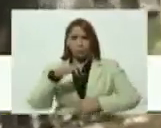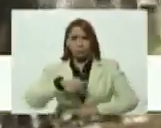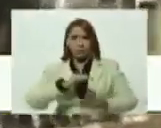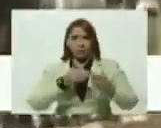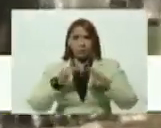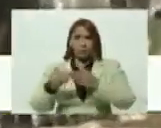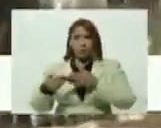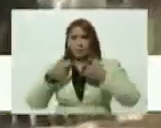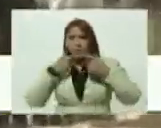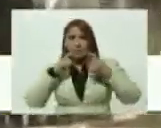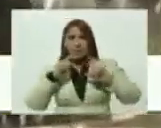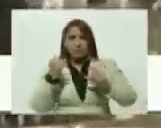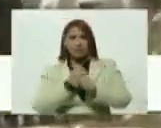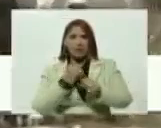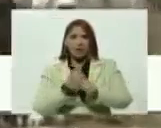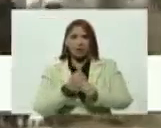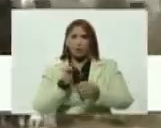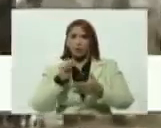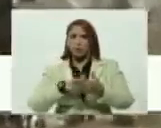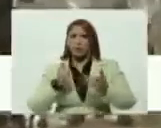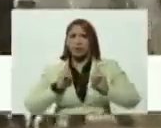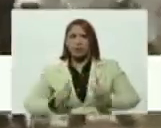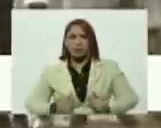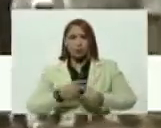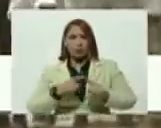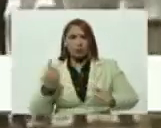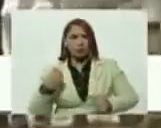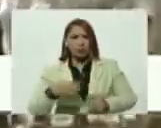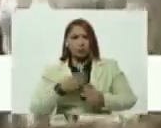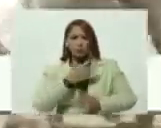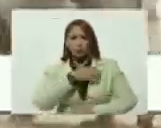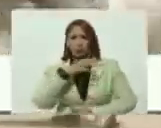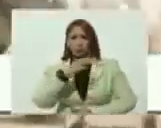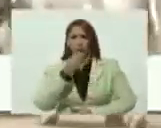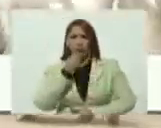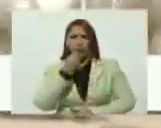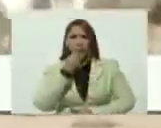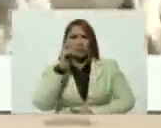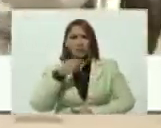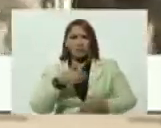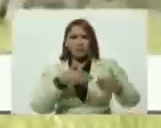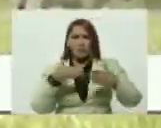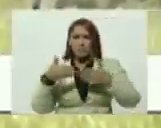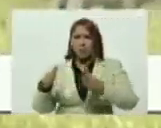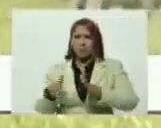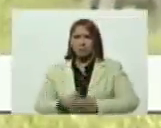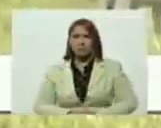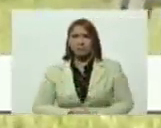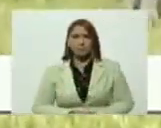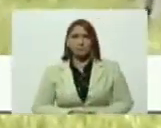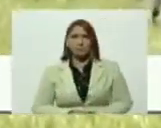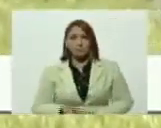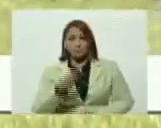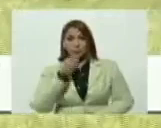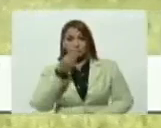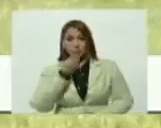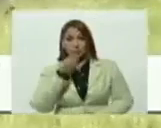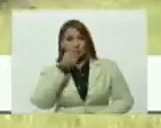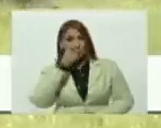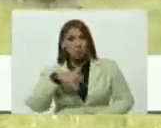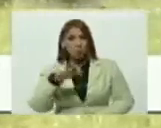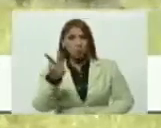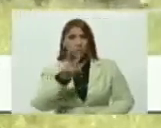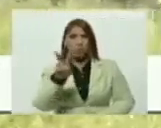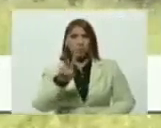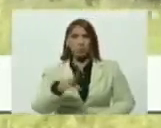El Maizal se está trabajando sin descanso para tener esa soberanía alimentaria y así garantizar el sagrado derecho a la alimentación del pueblo